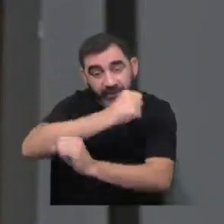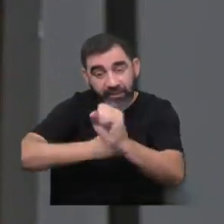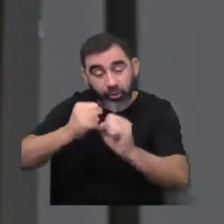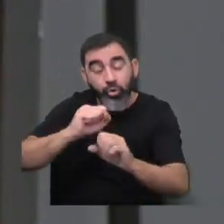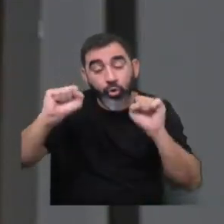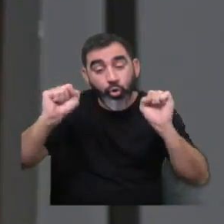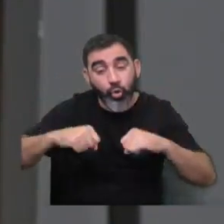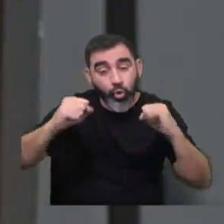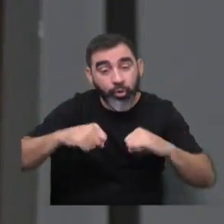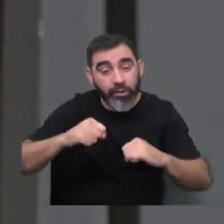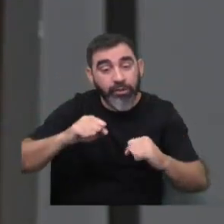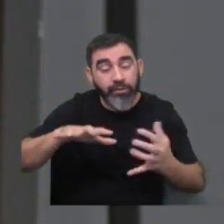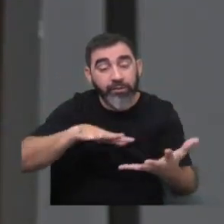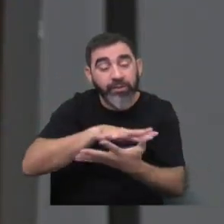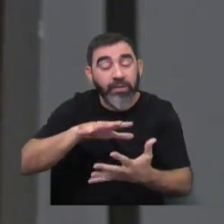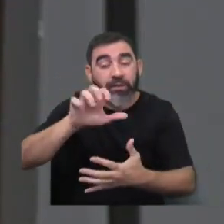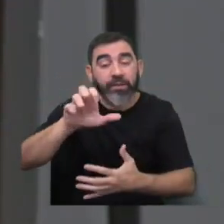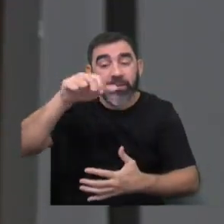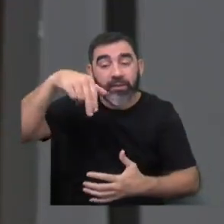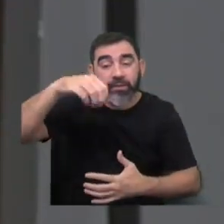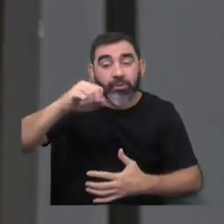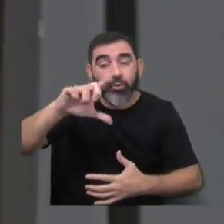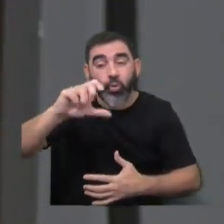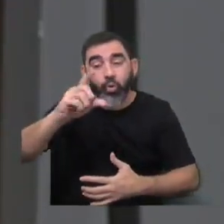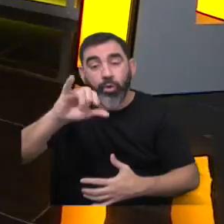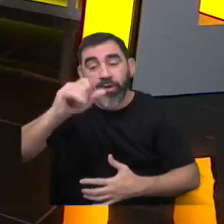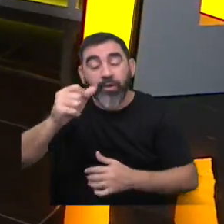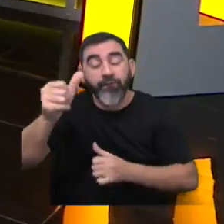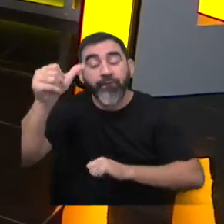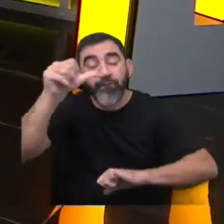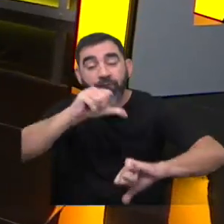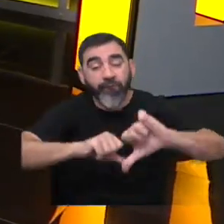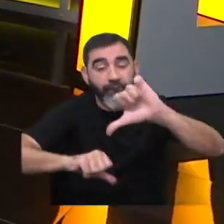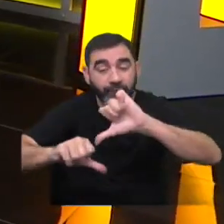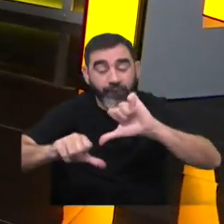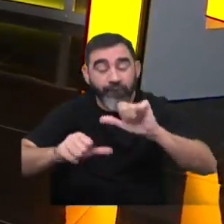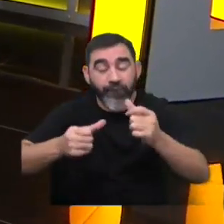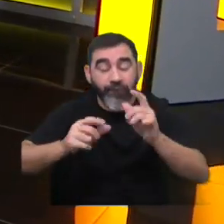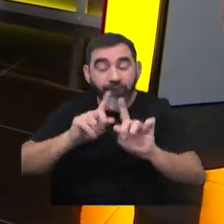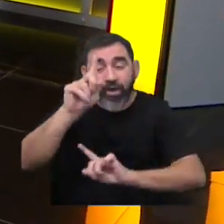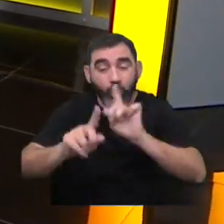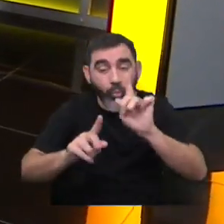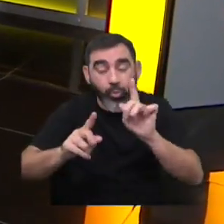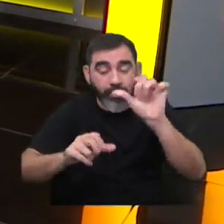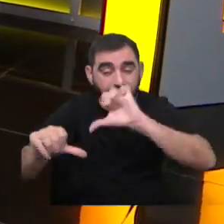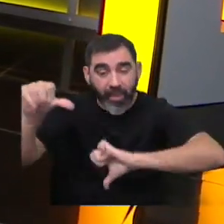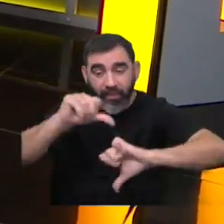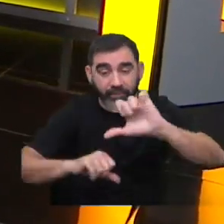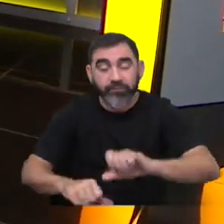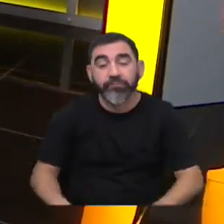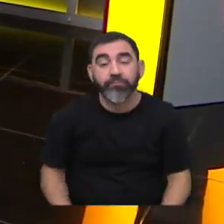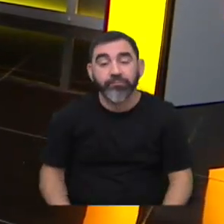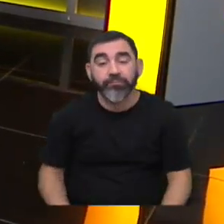cerveza, en el área de enología de la Facultad de Química. O sea que cerveza y vino serían los lugares donde uno puede